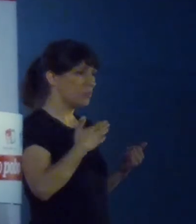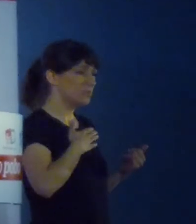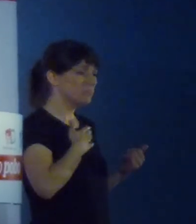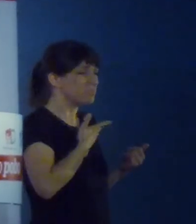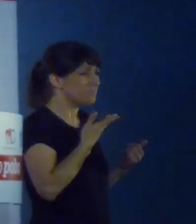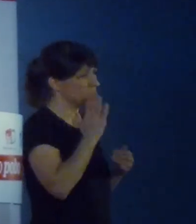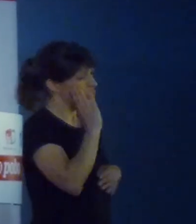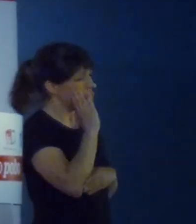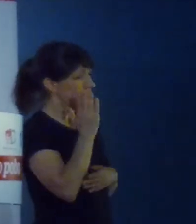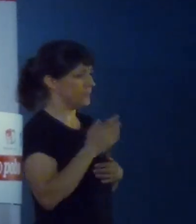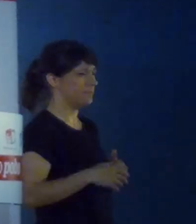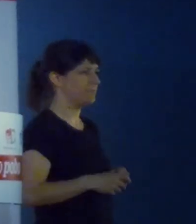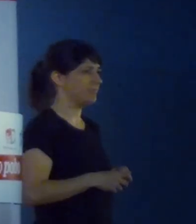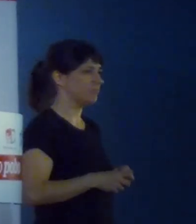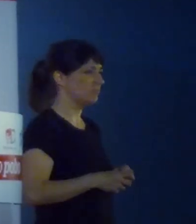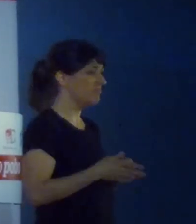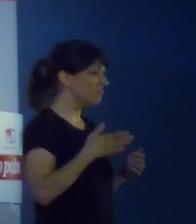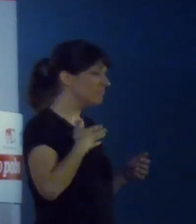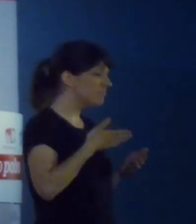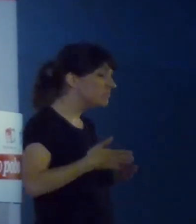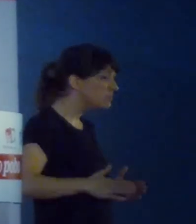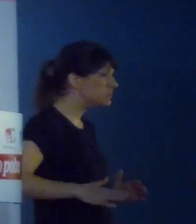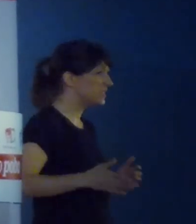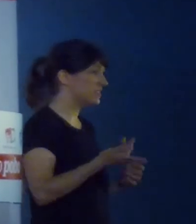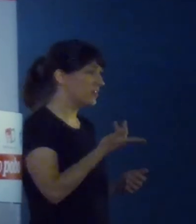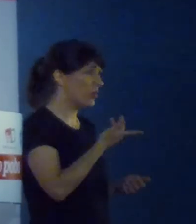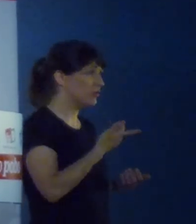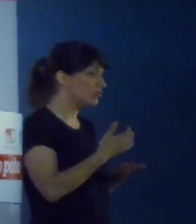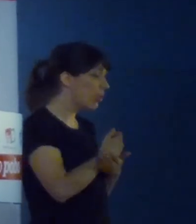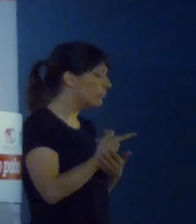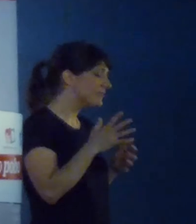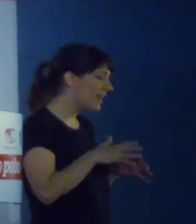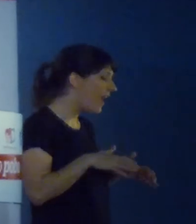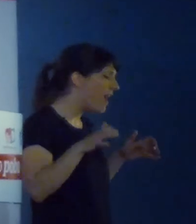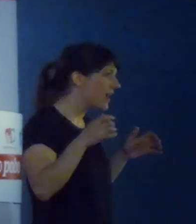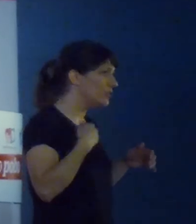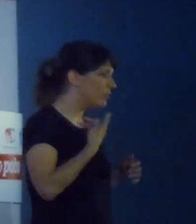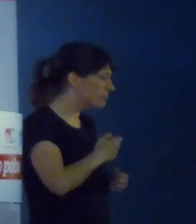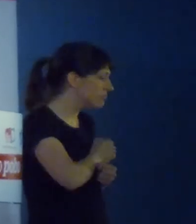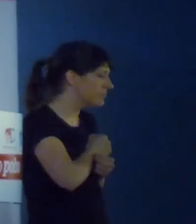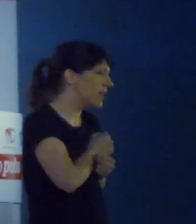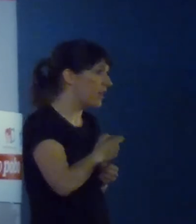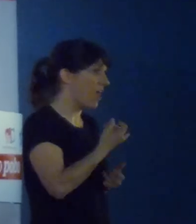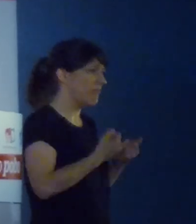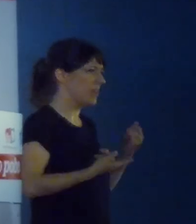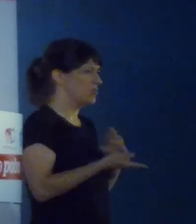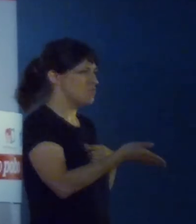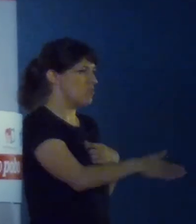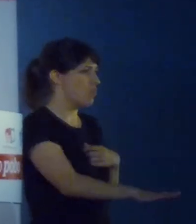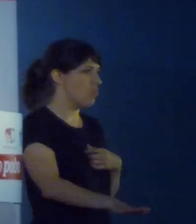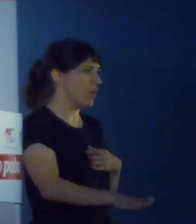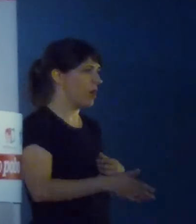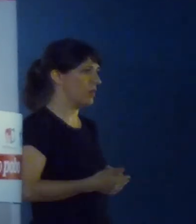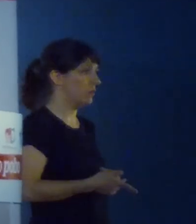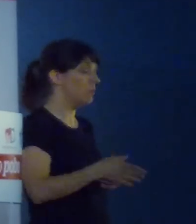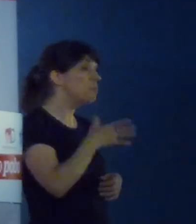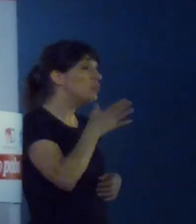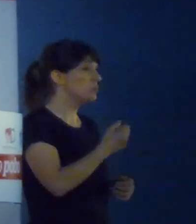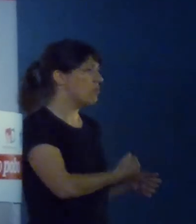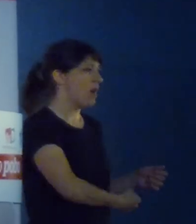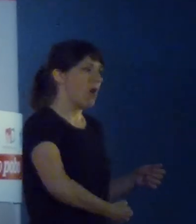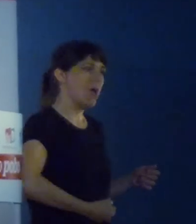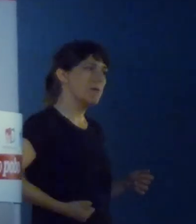dormí nas campías. Meus fillos, meus anxos, que tanto eu quería, morreron. Morreron coa fame que